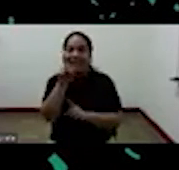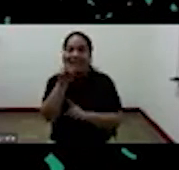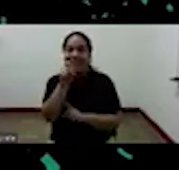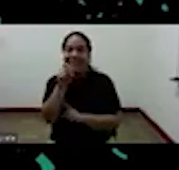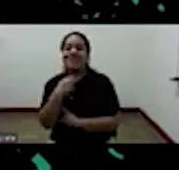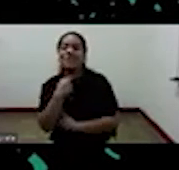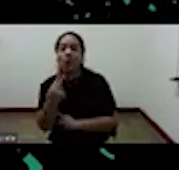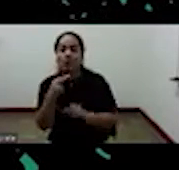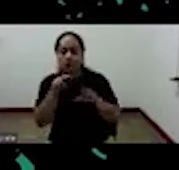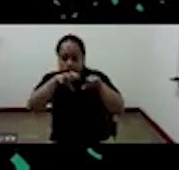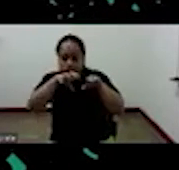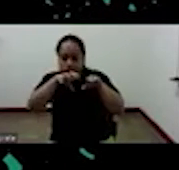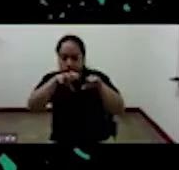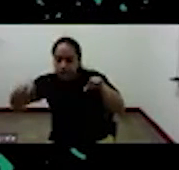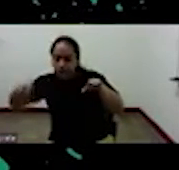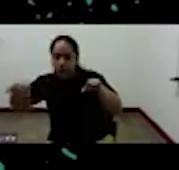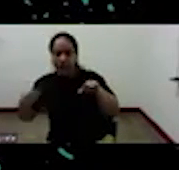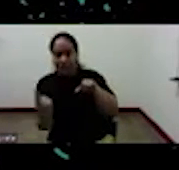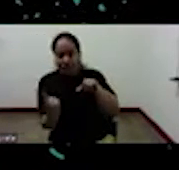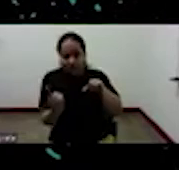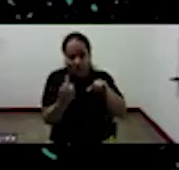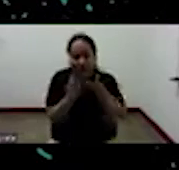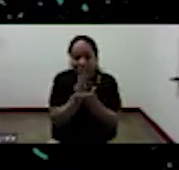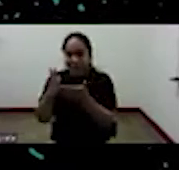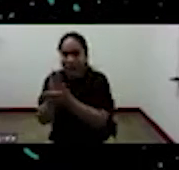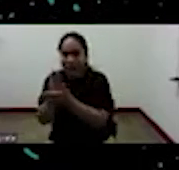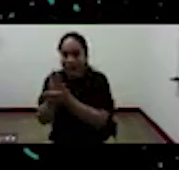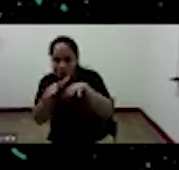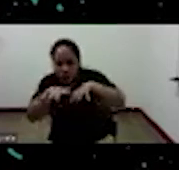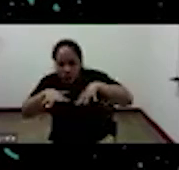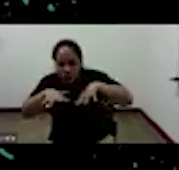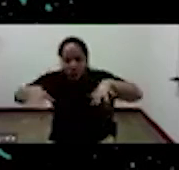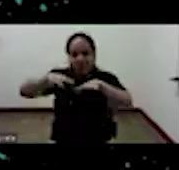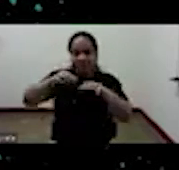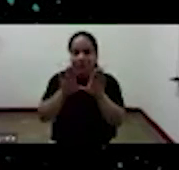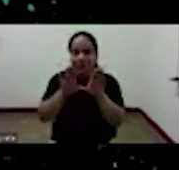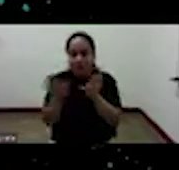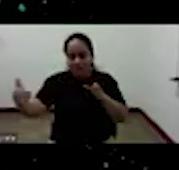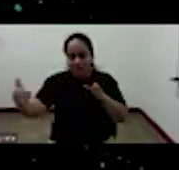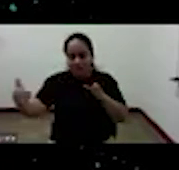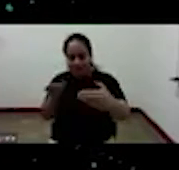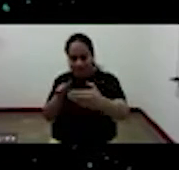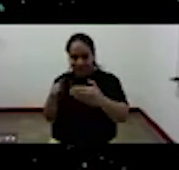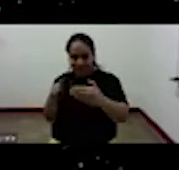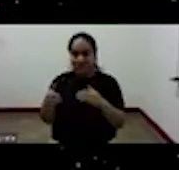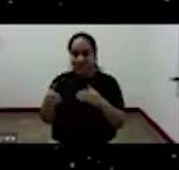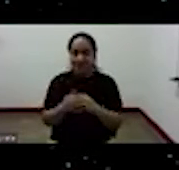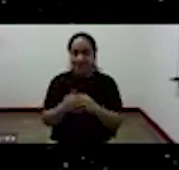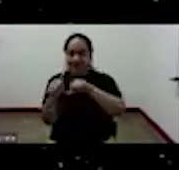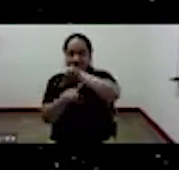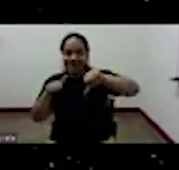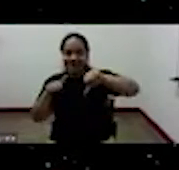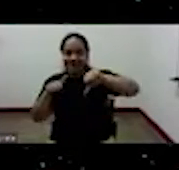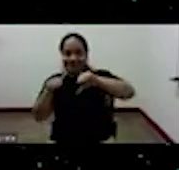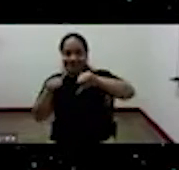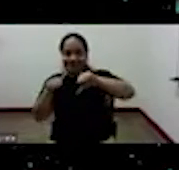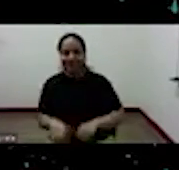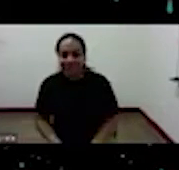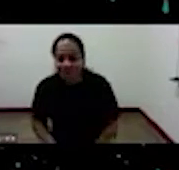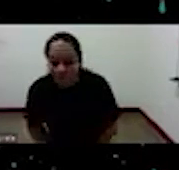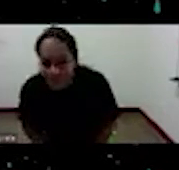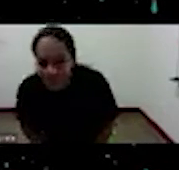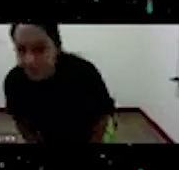distintas y autónomas que estaban distribuidas a lo largo del espacio. Esta es una vista, esta es la obra de un chino. Por